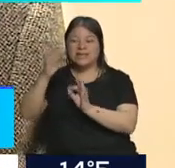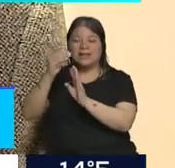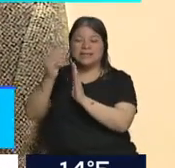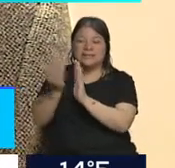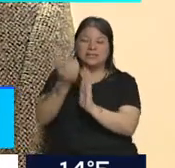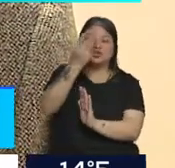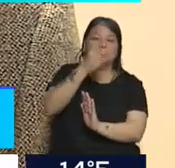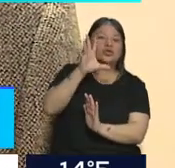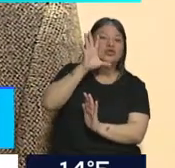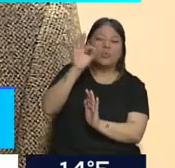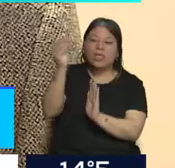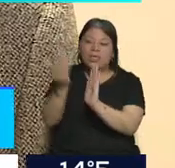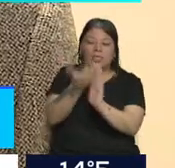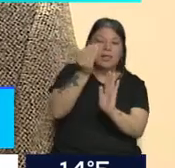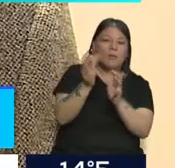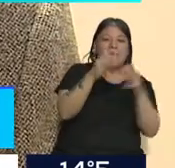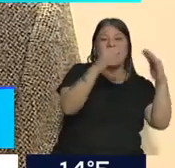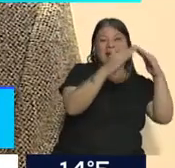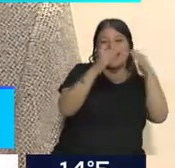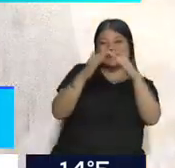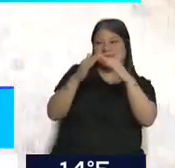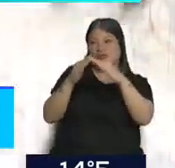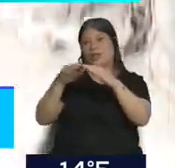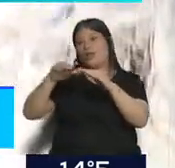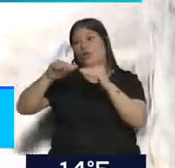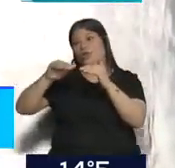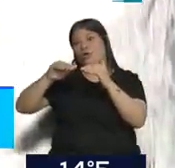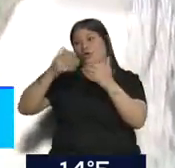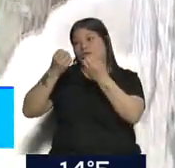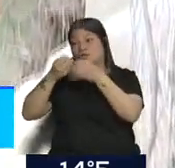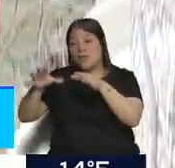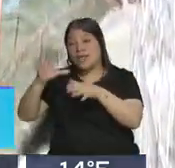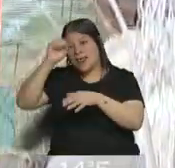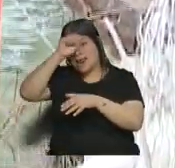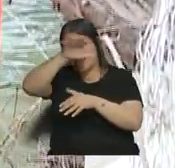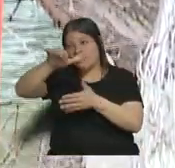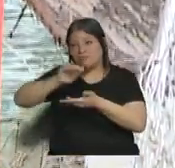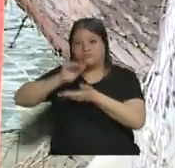proporción que le queda al agro es prácticamente de un 50% más.